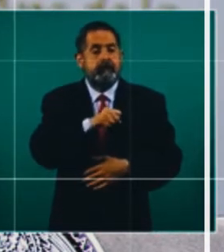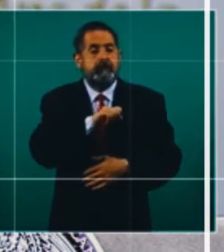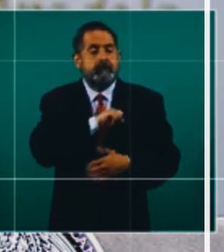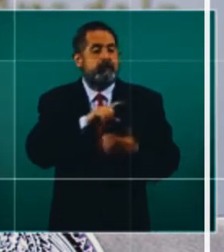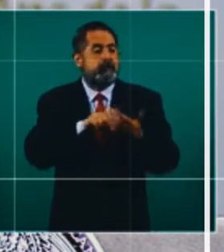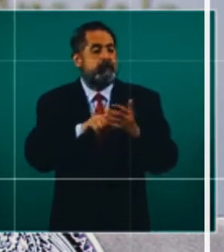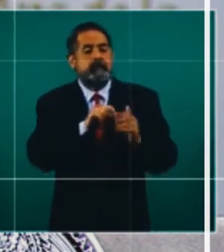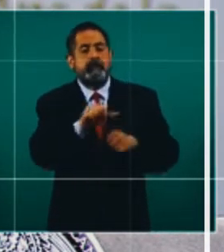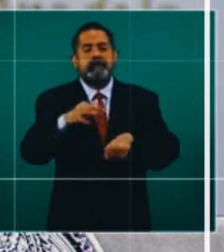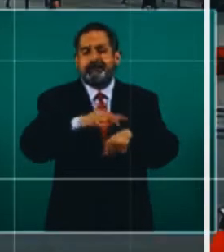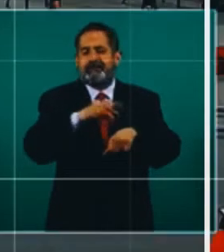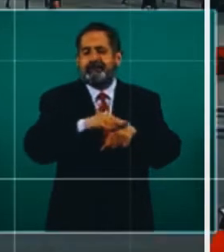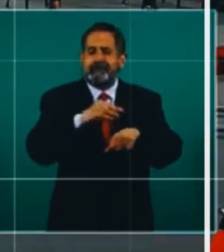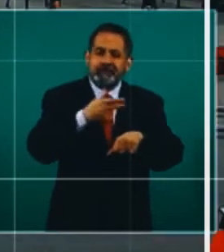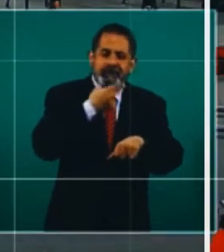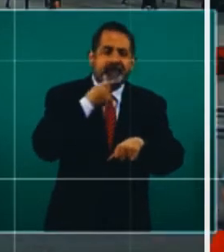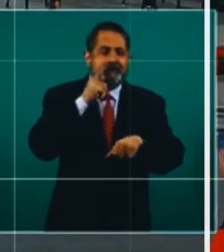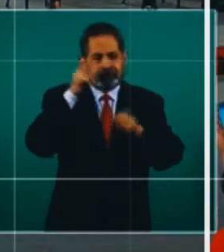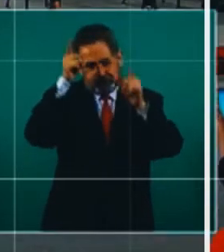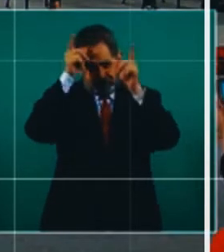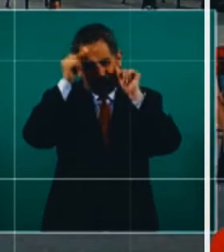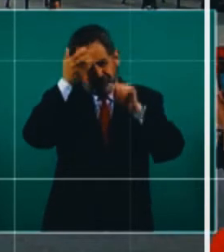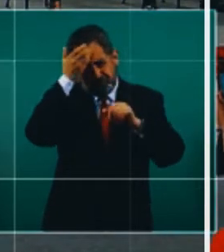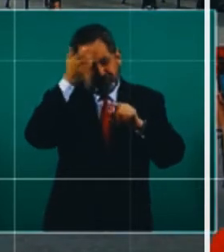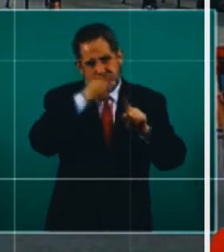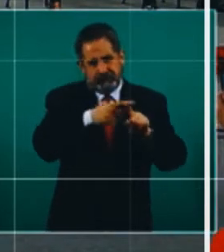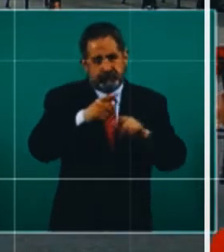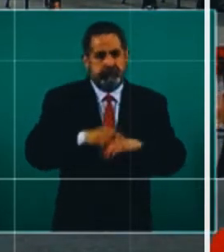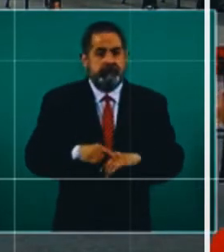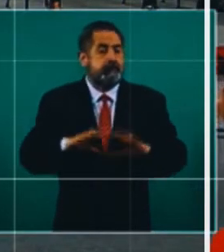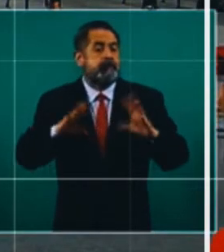siguiente imagen se muestra el resumen: